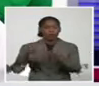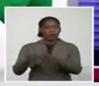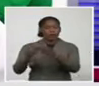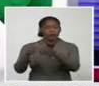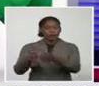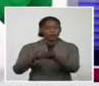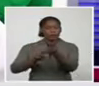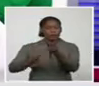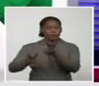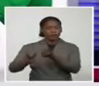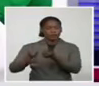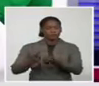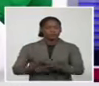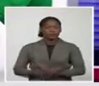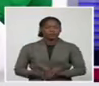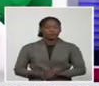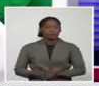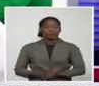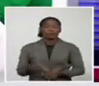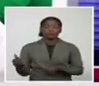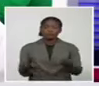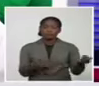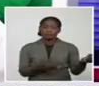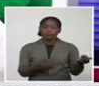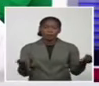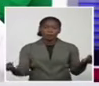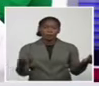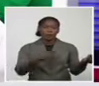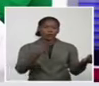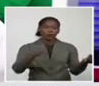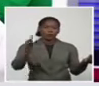Todos contactos de casos confirmados.